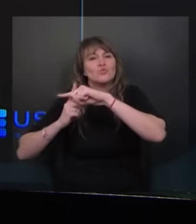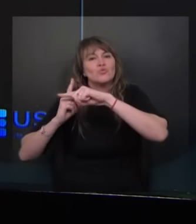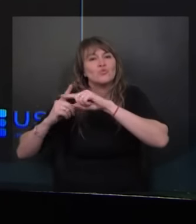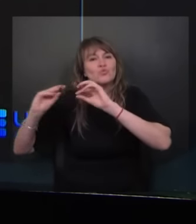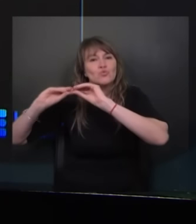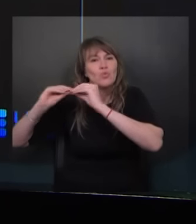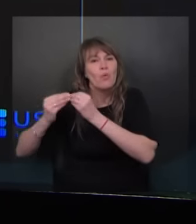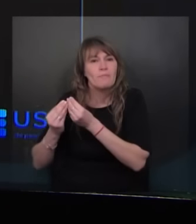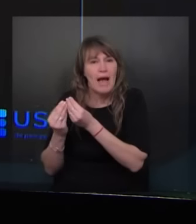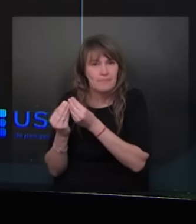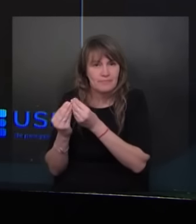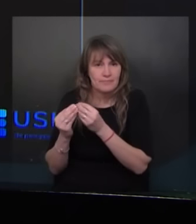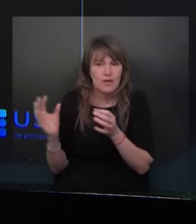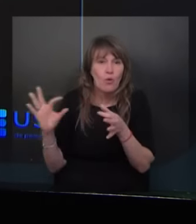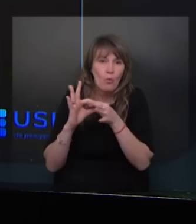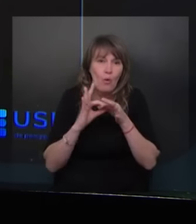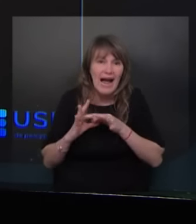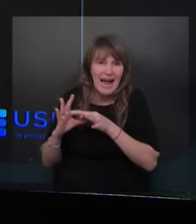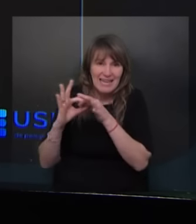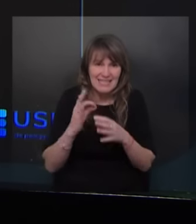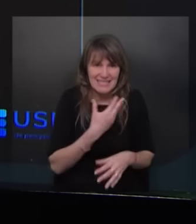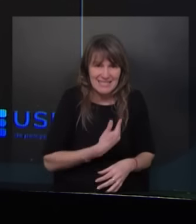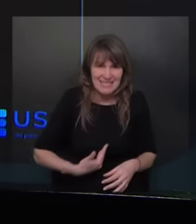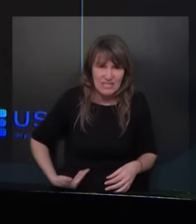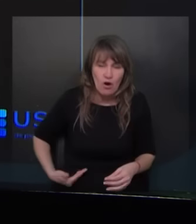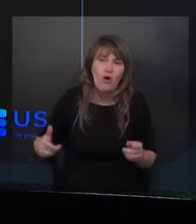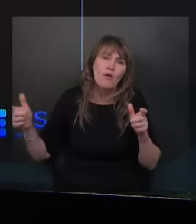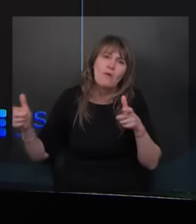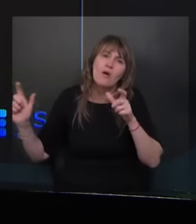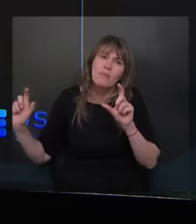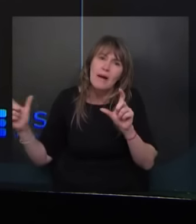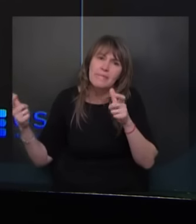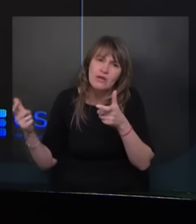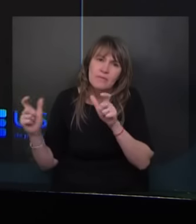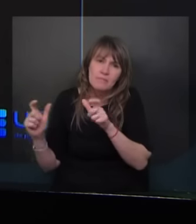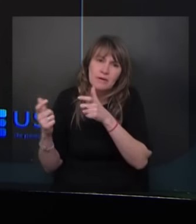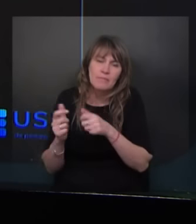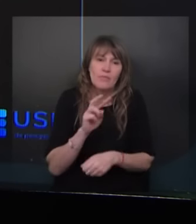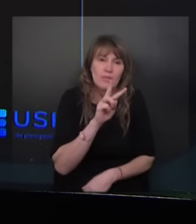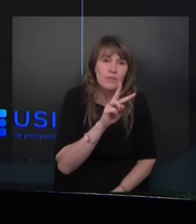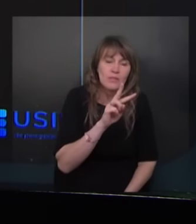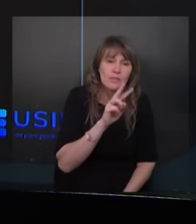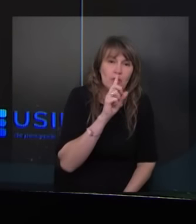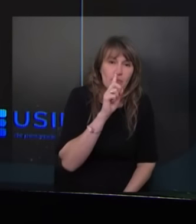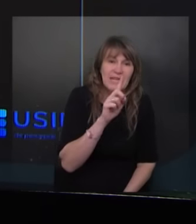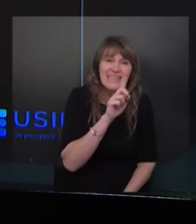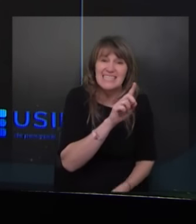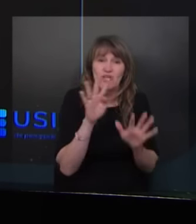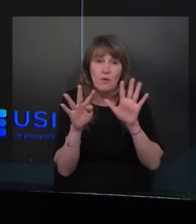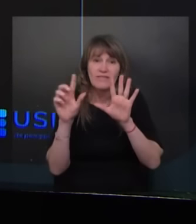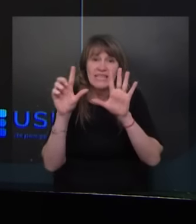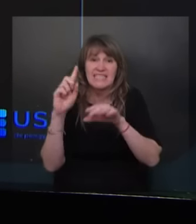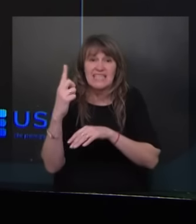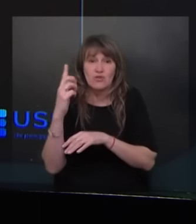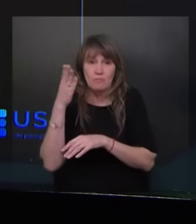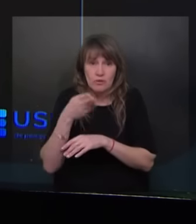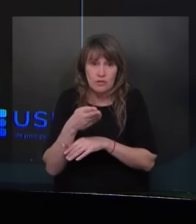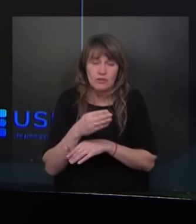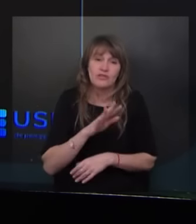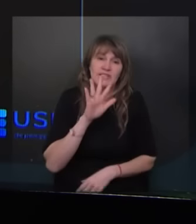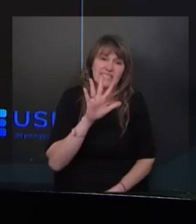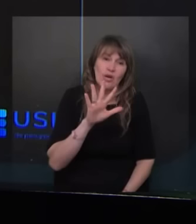venido decreciendo en cuanto a cantidad de caudal de votos partimos del 19 con un 71 por 54 en